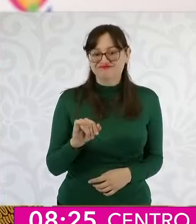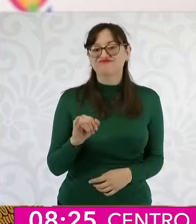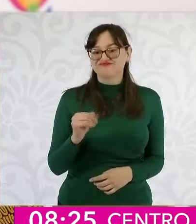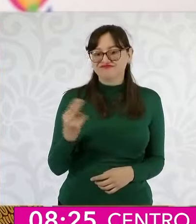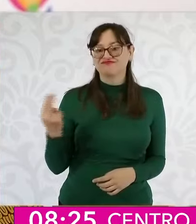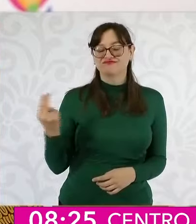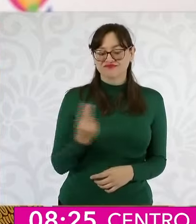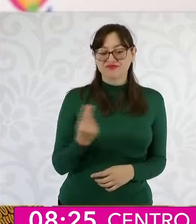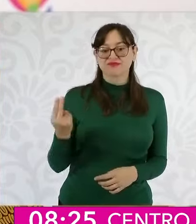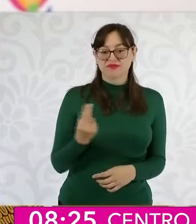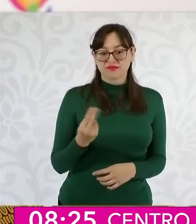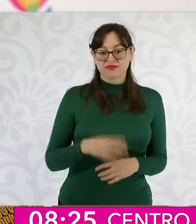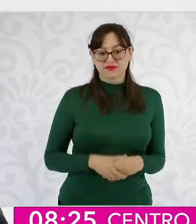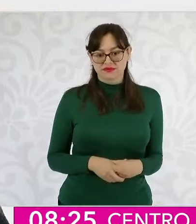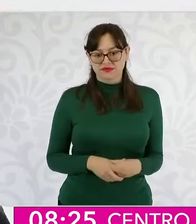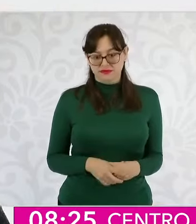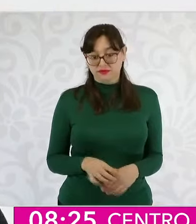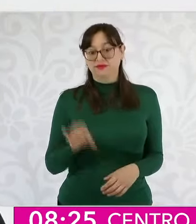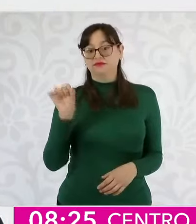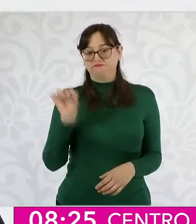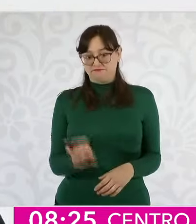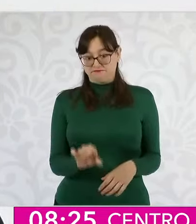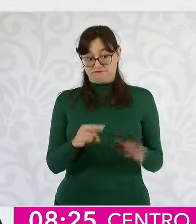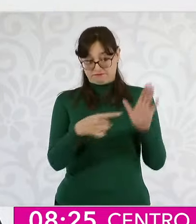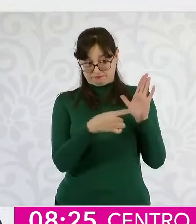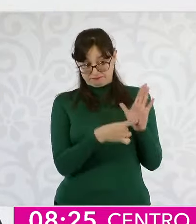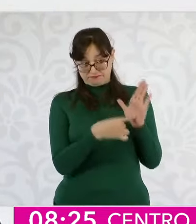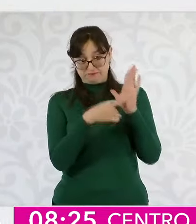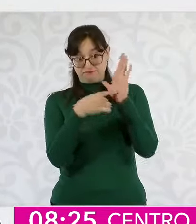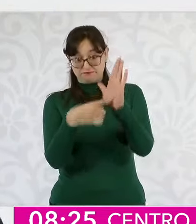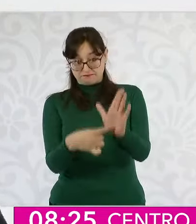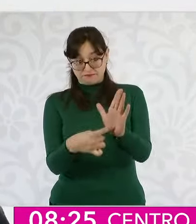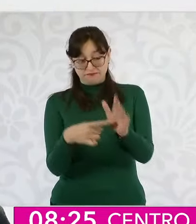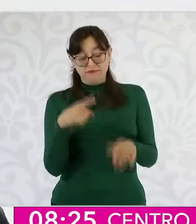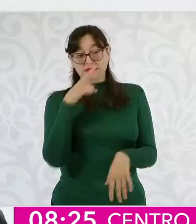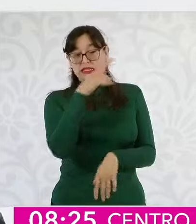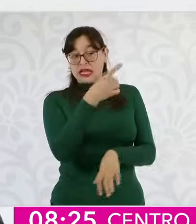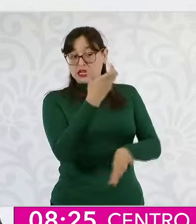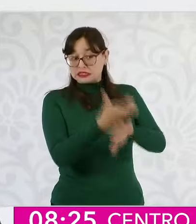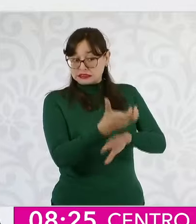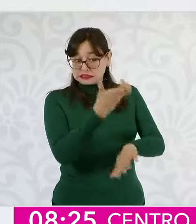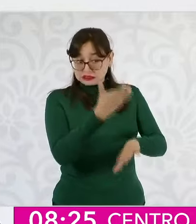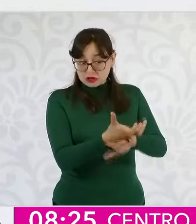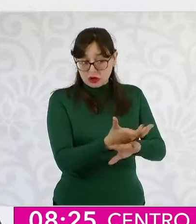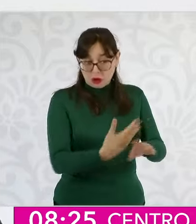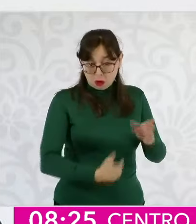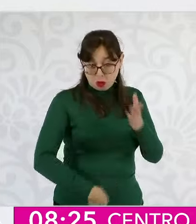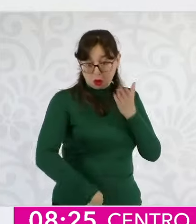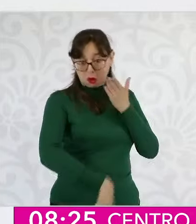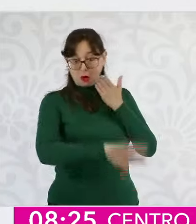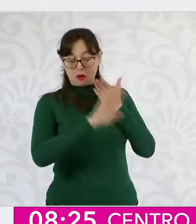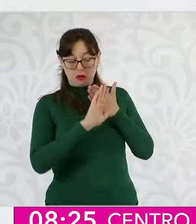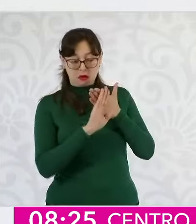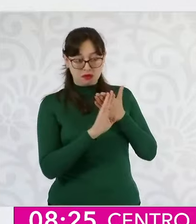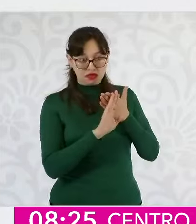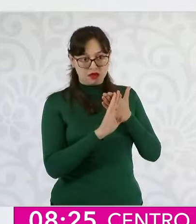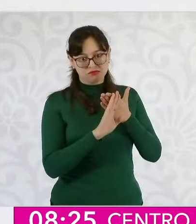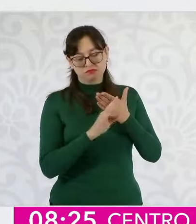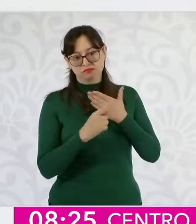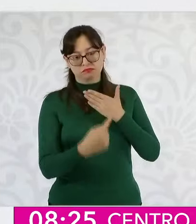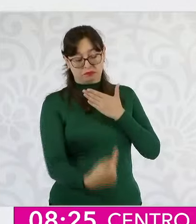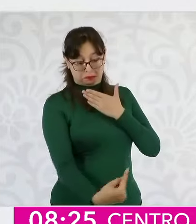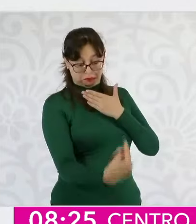porque así como presentó hoy Marcelo los impactos que puede tener en Estados Unidos el